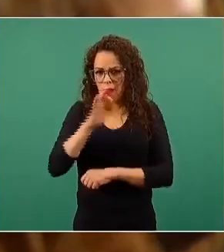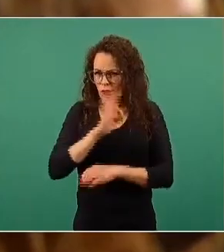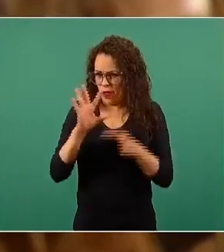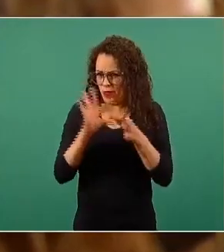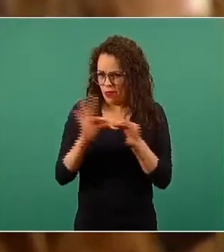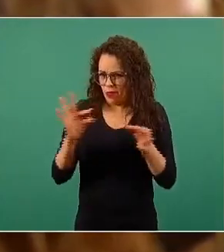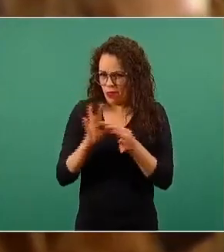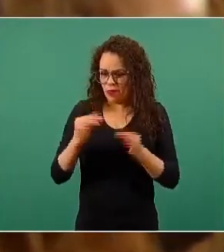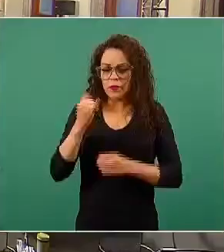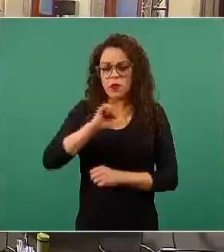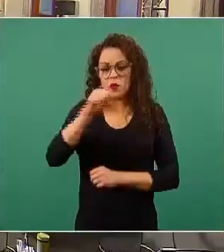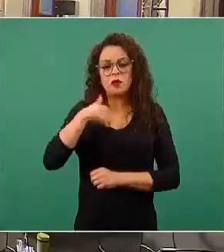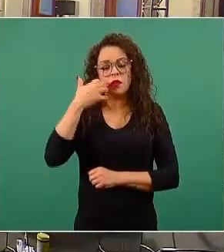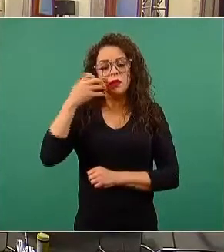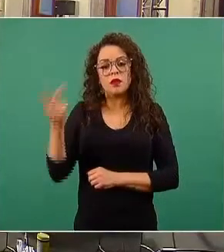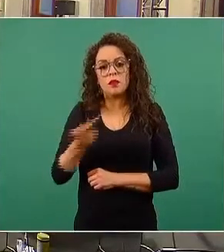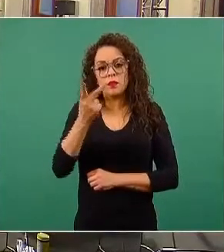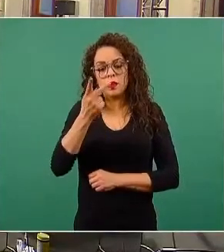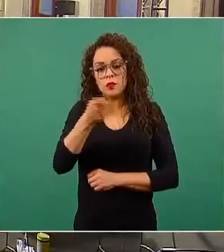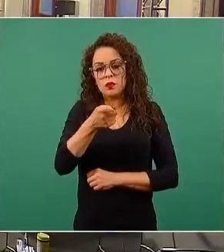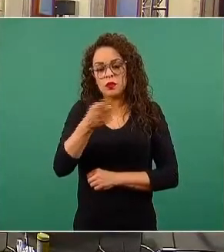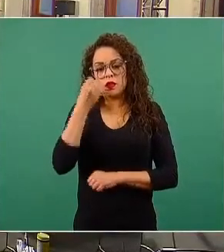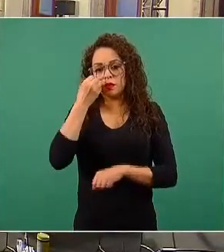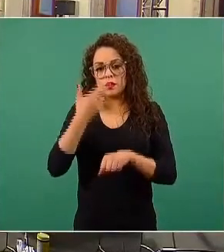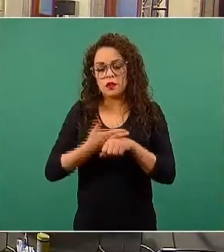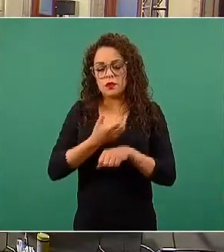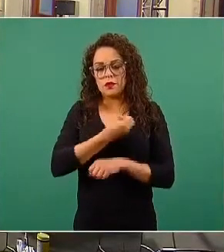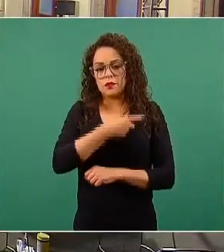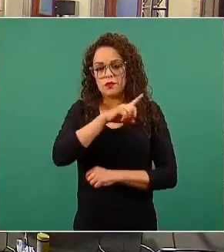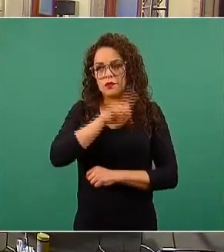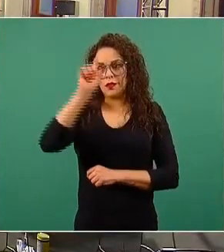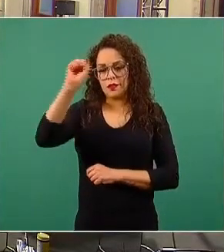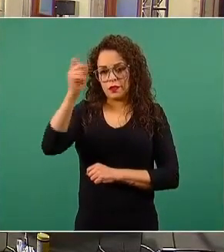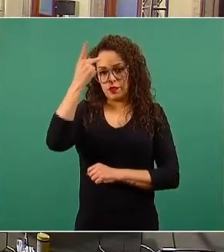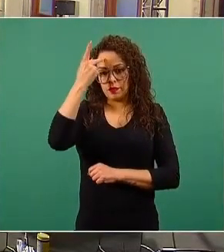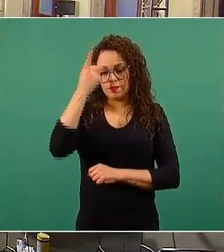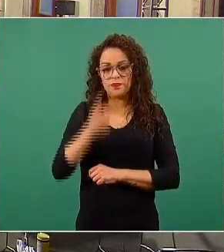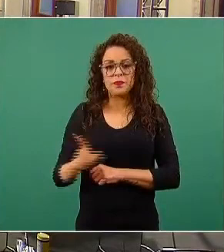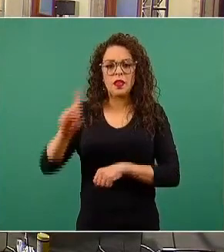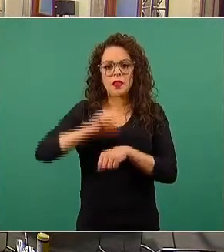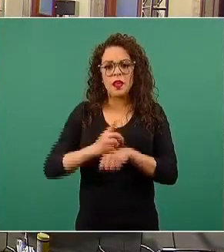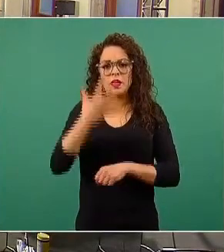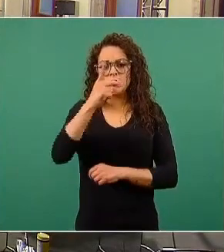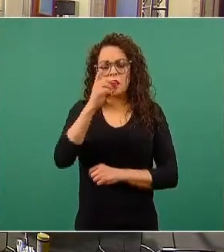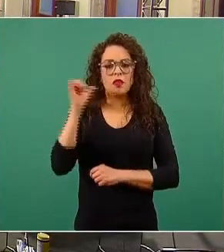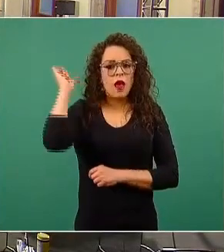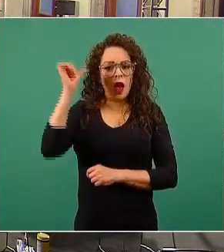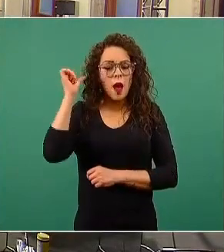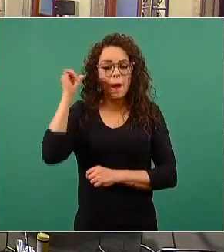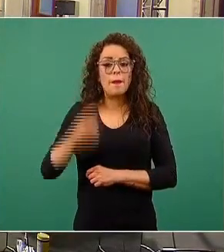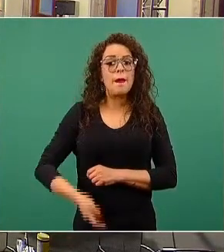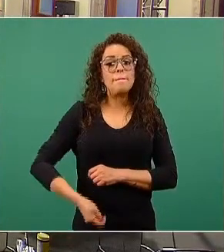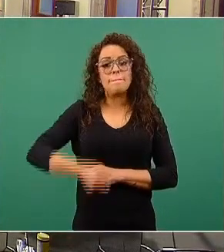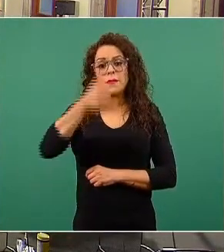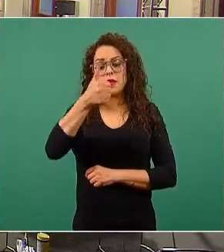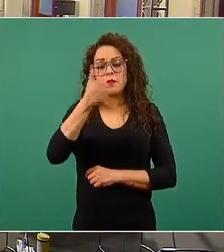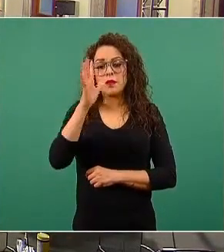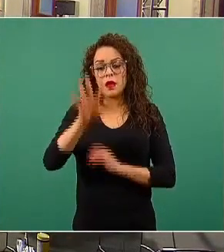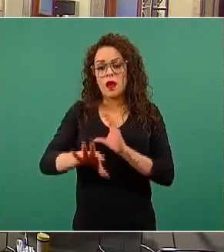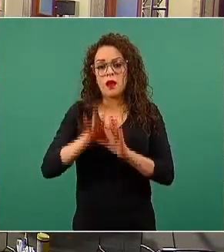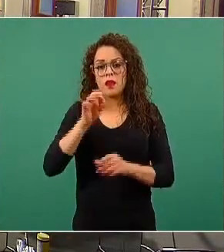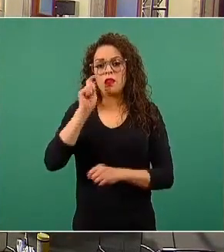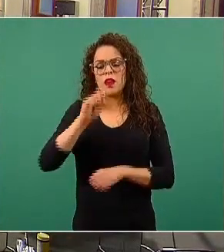hacerle una pregunta al secretario de Salud de San Luis Potosí. El 5 de abril fue cuando se detectó el primer caso de